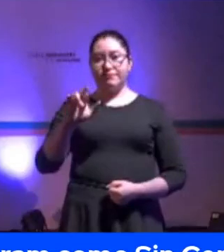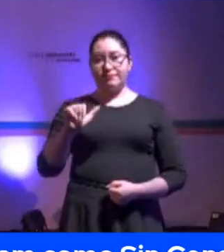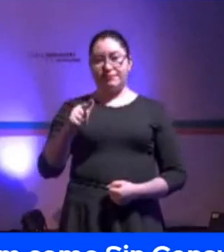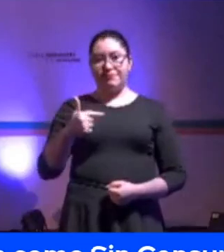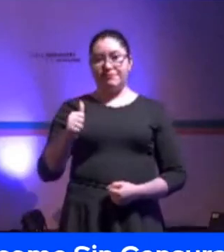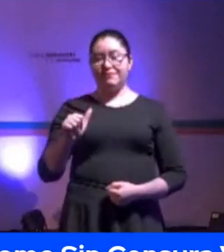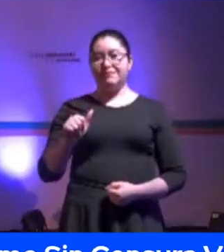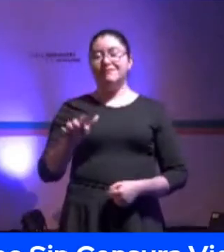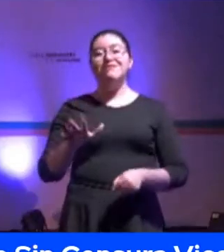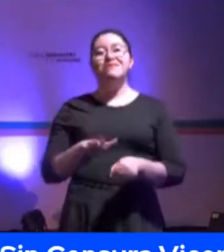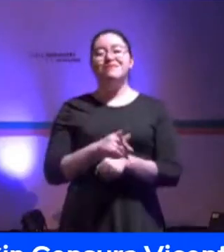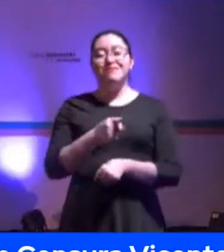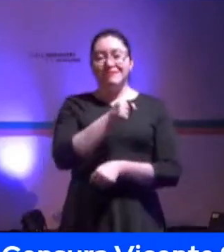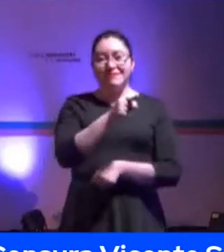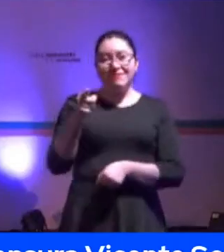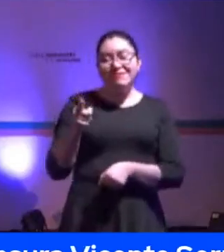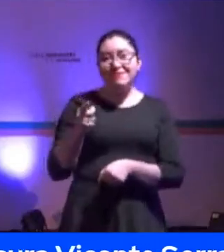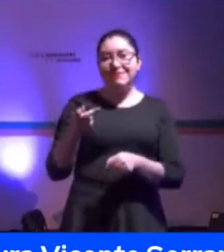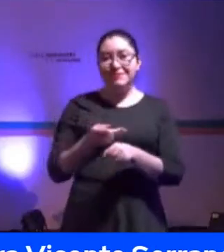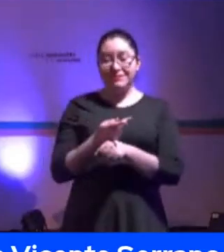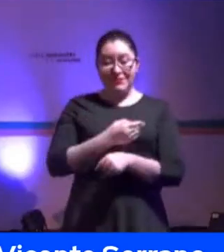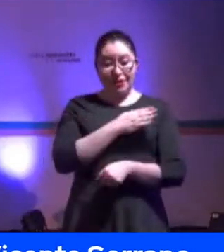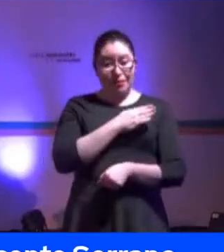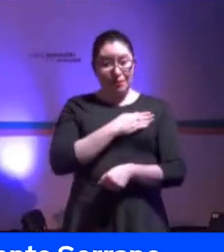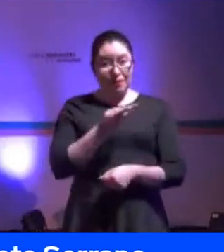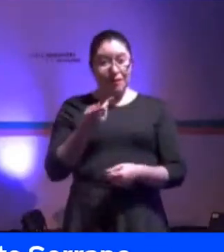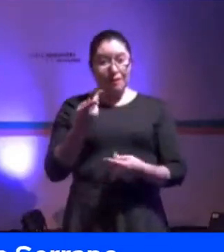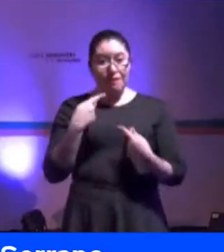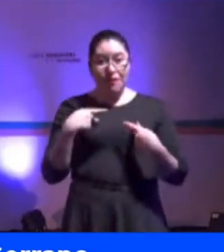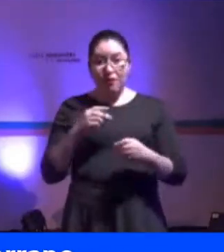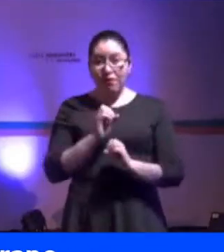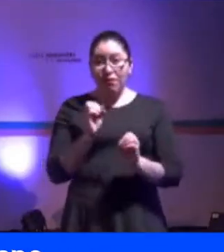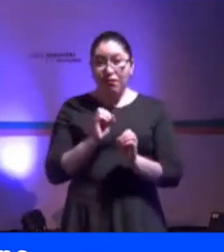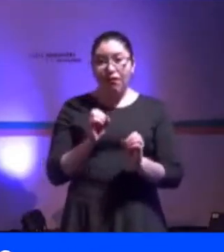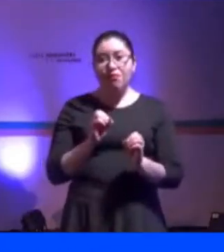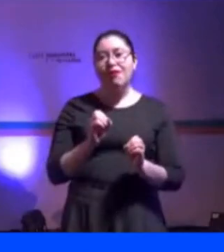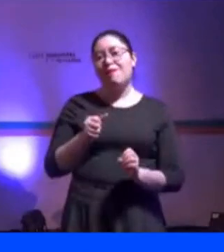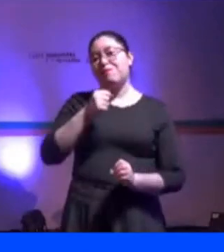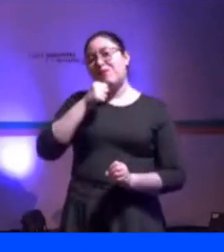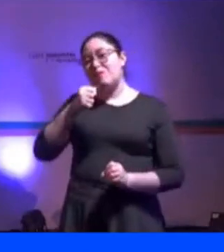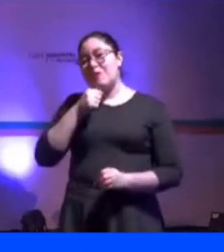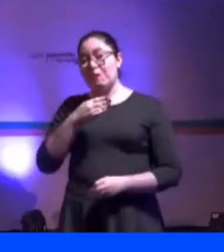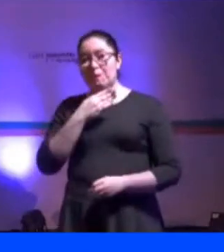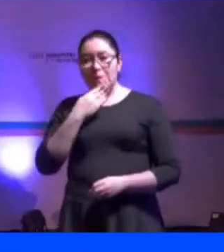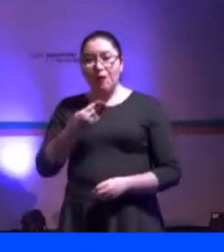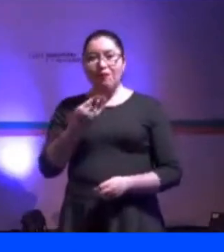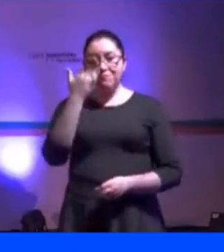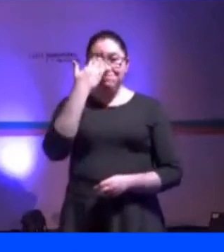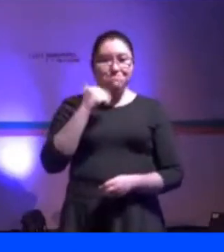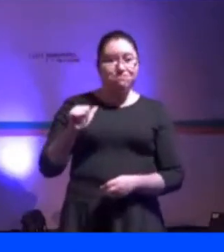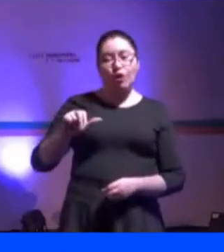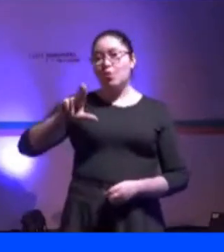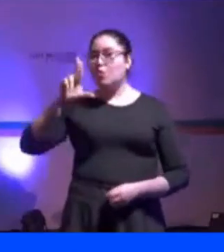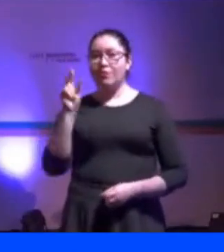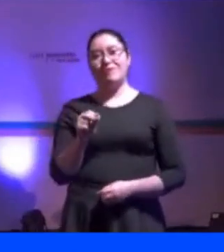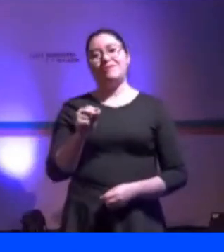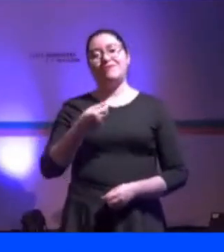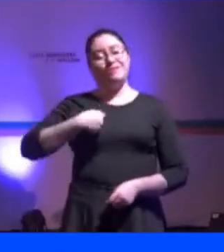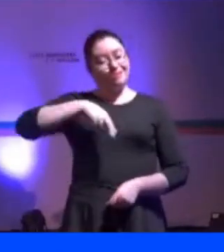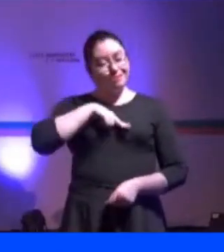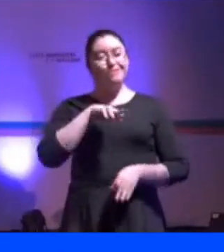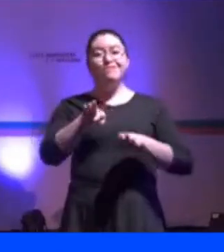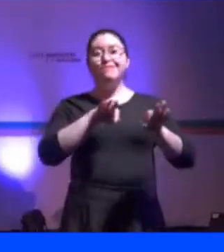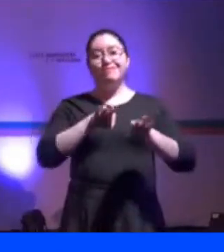puede ser un buen periodista si no se es una buena persona. Y ese es el trabajo que nos corresponde.